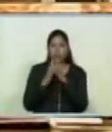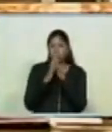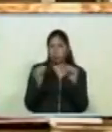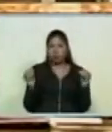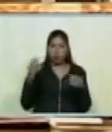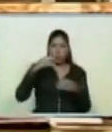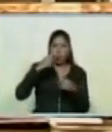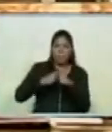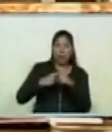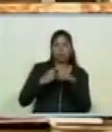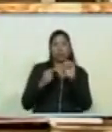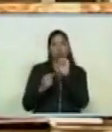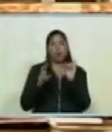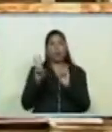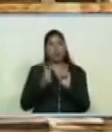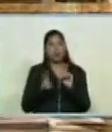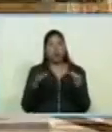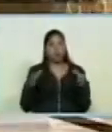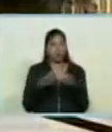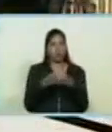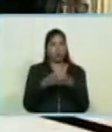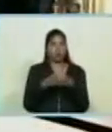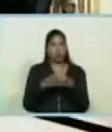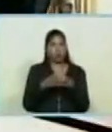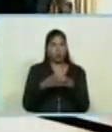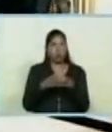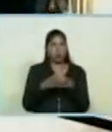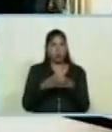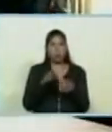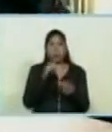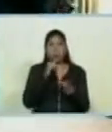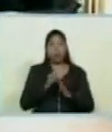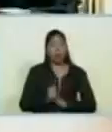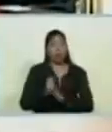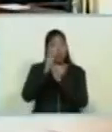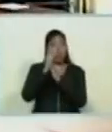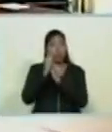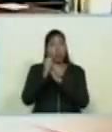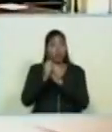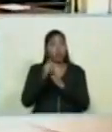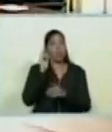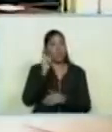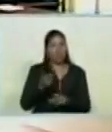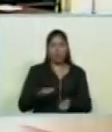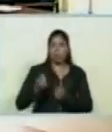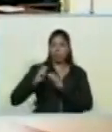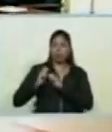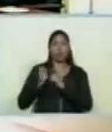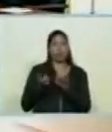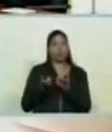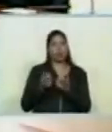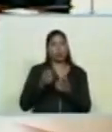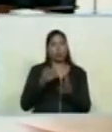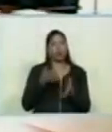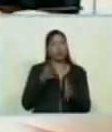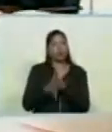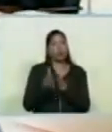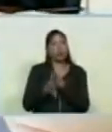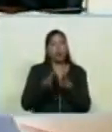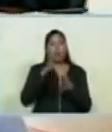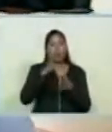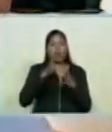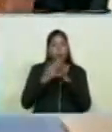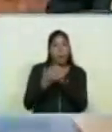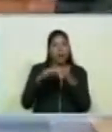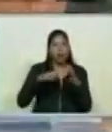movimiento Somos Venezuela, y que el movimiento Somos Venezuela tome la batuta de Barrio Nuevo, Barrio Tricolor en una nueva etapa, con toda la experiencia que